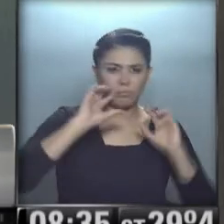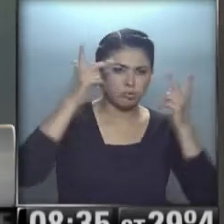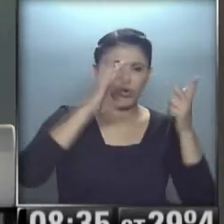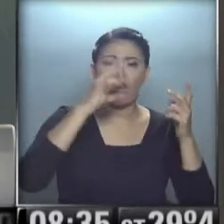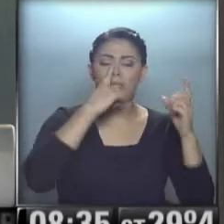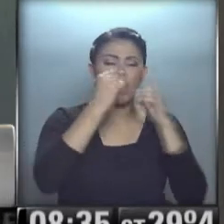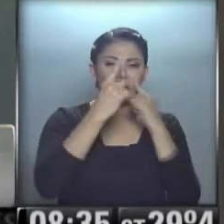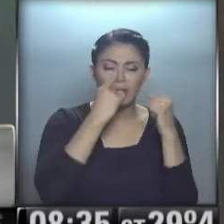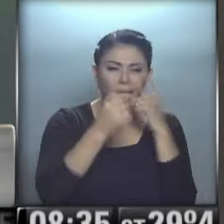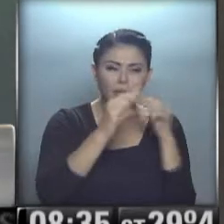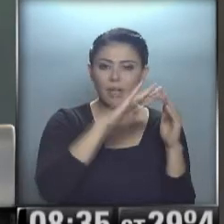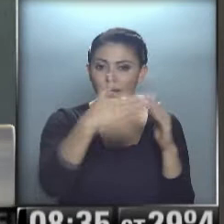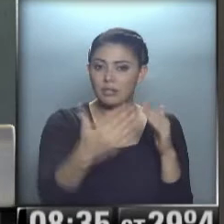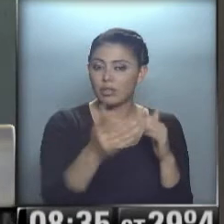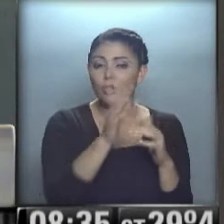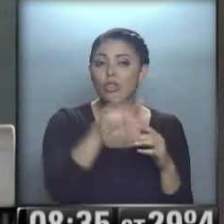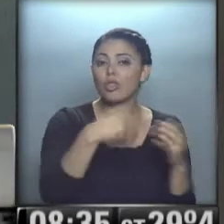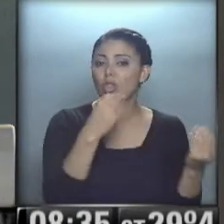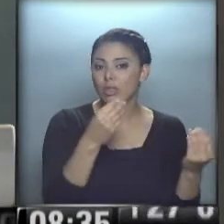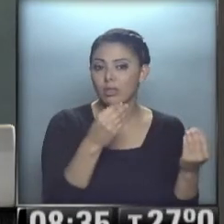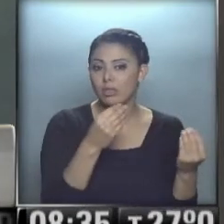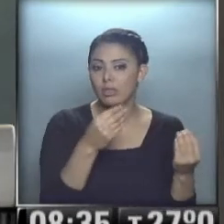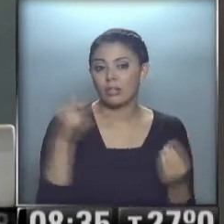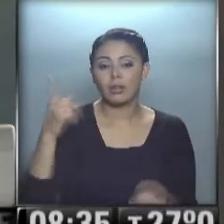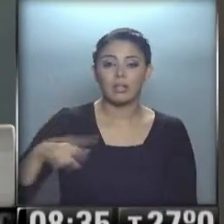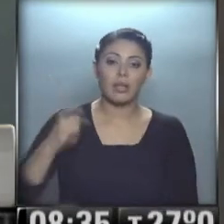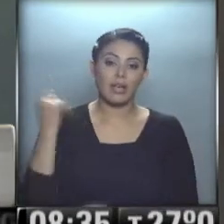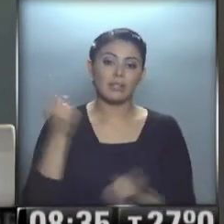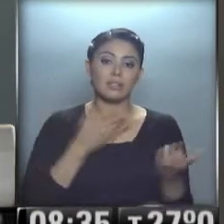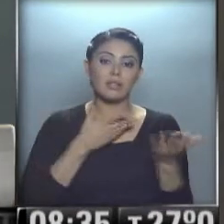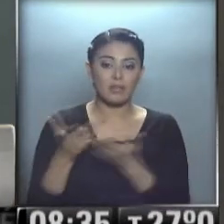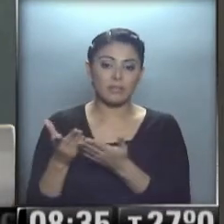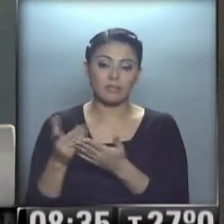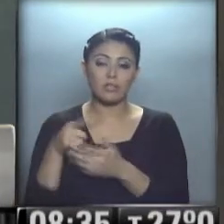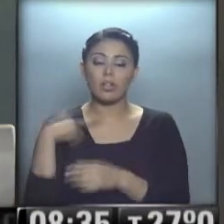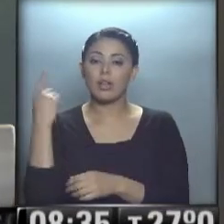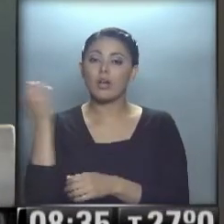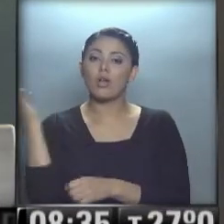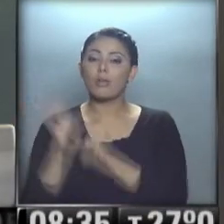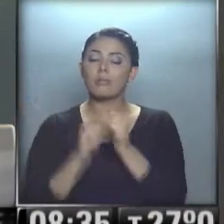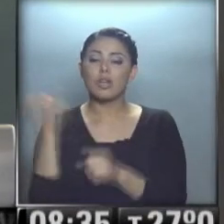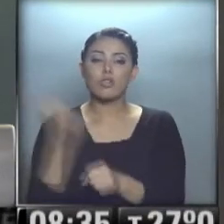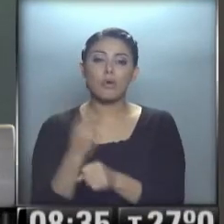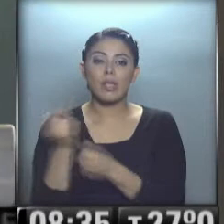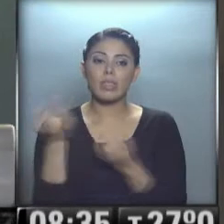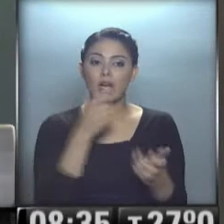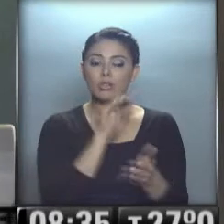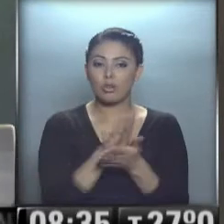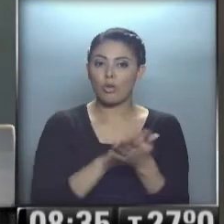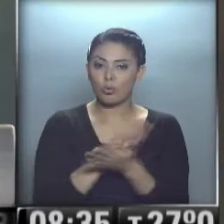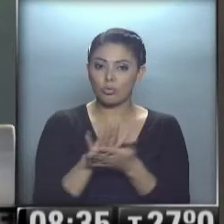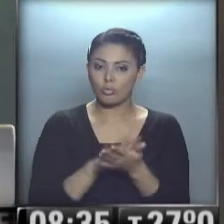protesta de muchos vecinos está asociado por la insuficiencia de la capacidad de respuesta por parte de las mismas compañías que prestan el